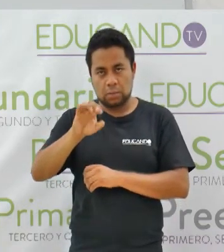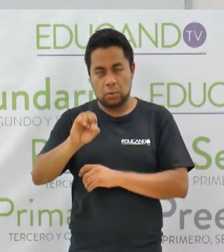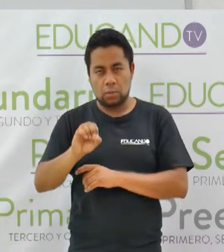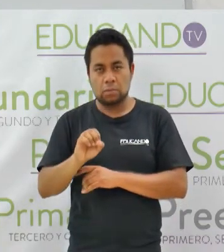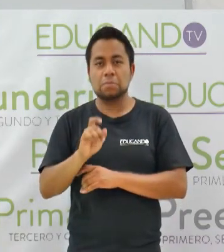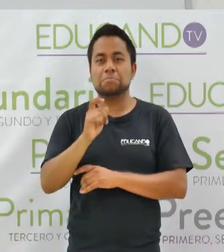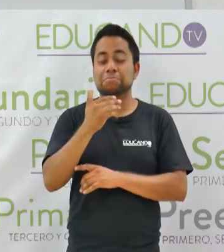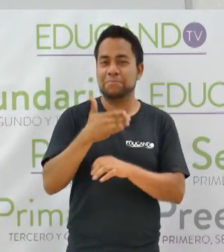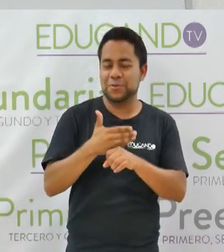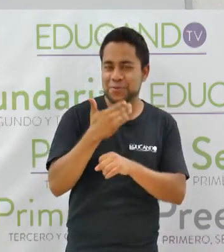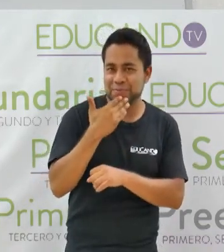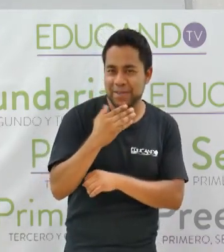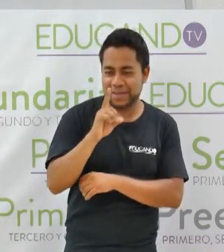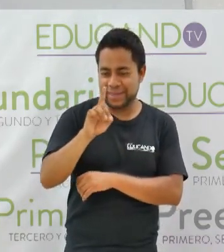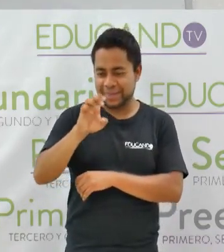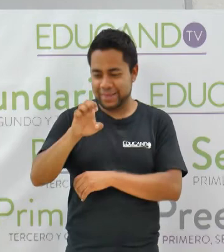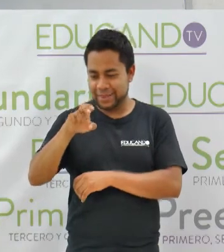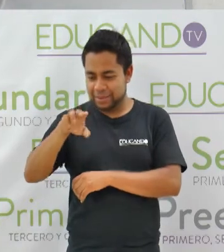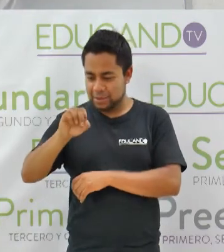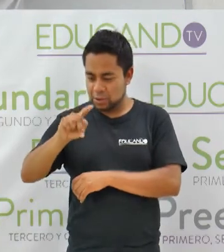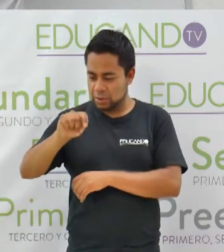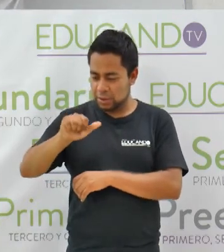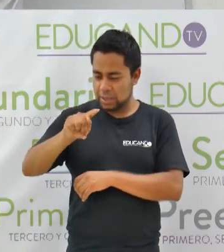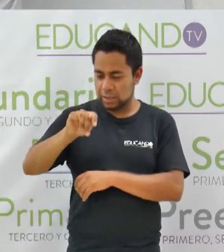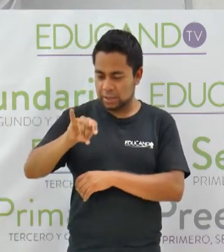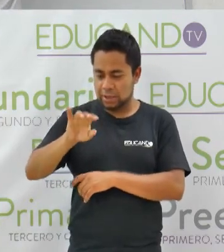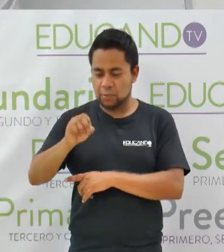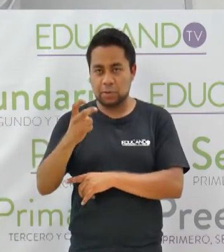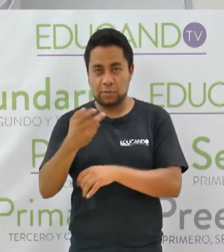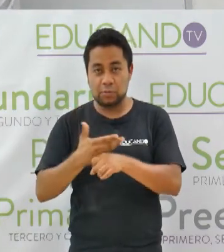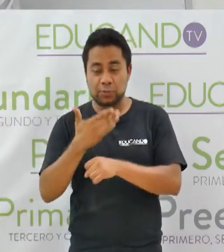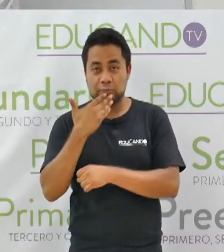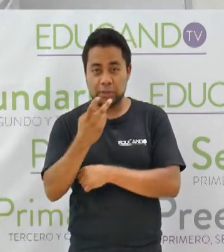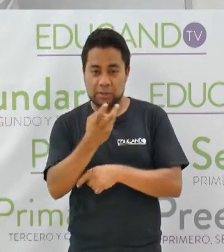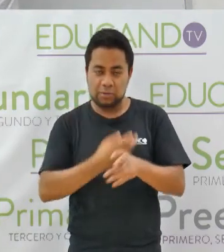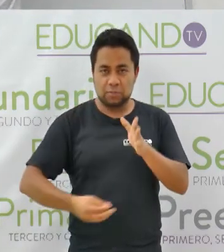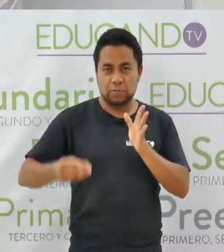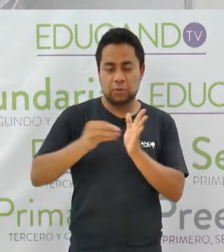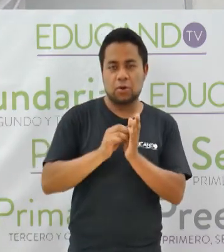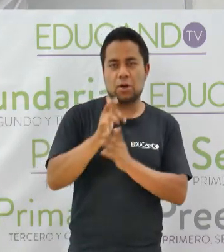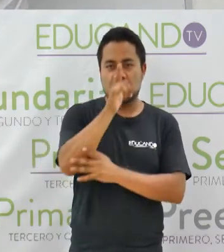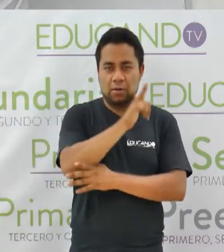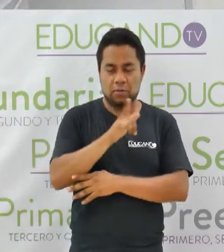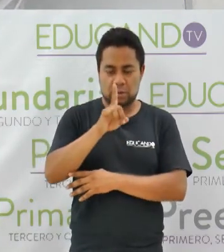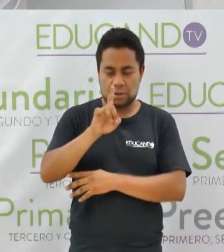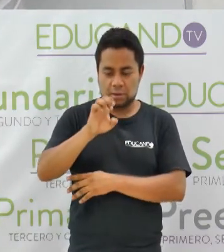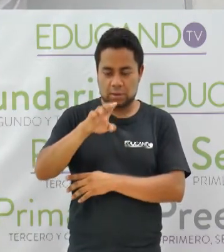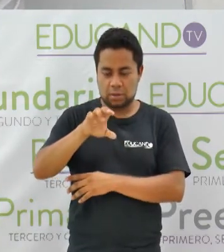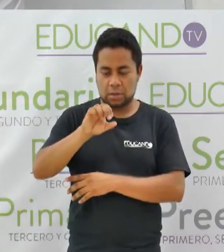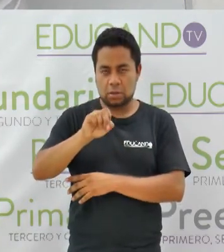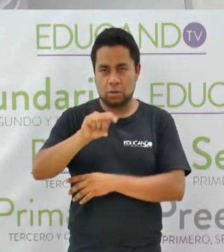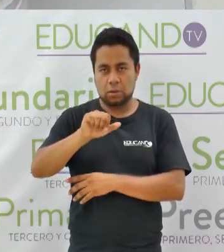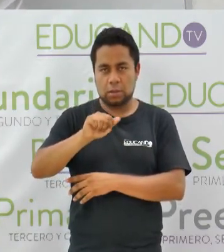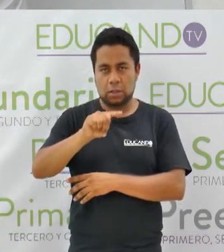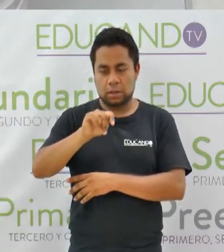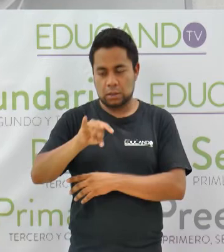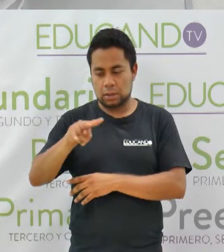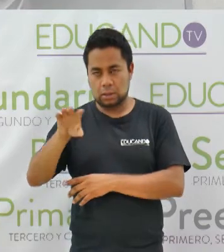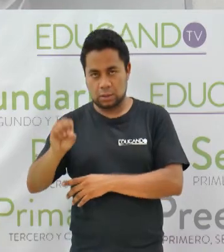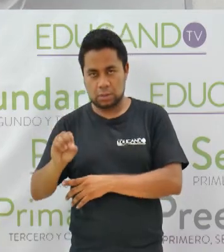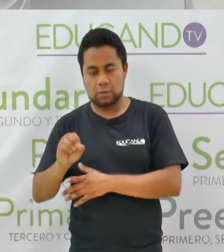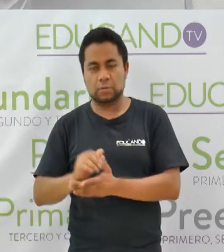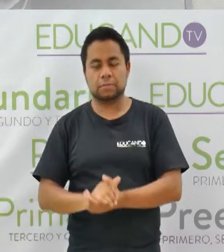es denotativa. Le vamos a poner ahora que es lenguaje denotativo.